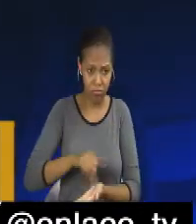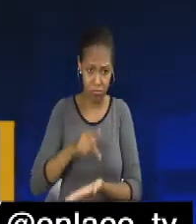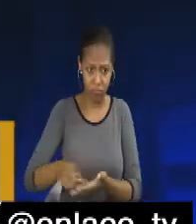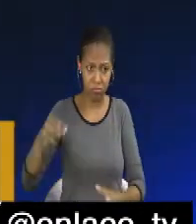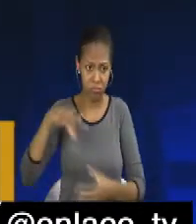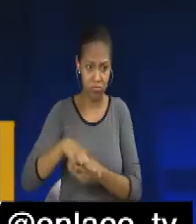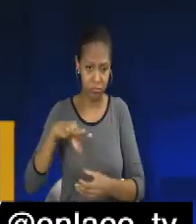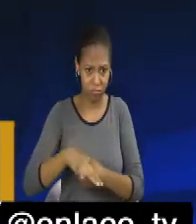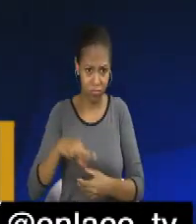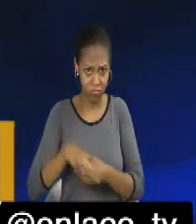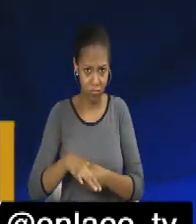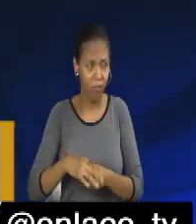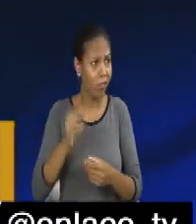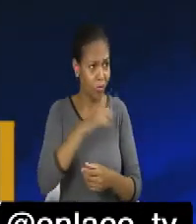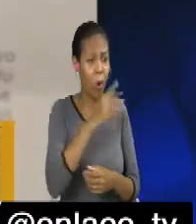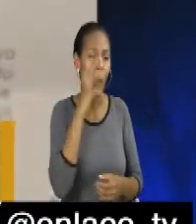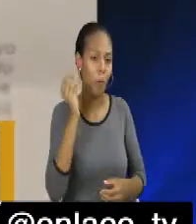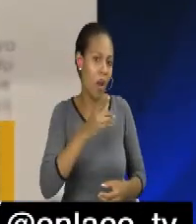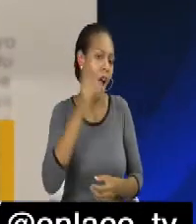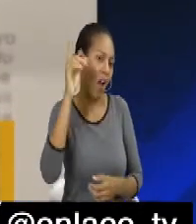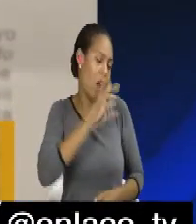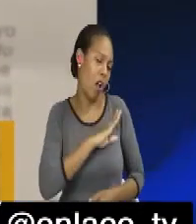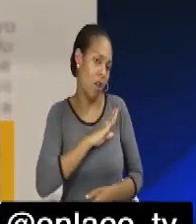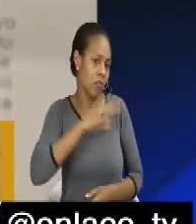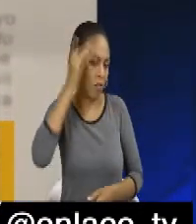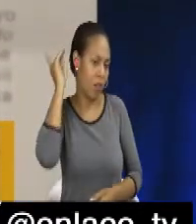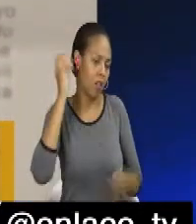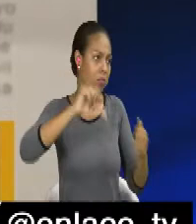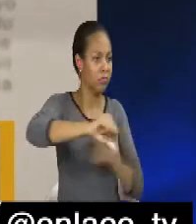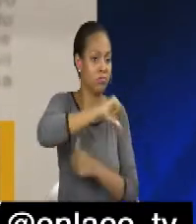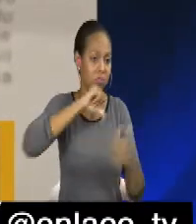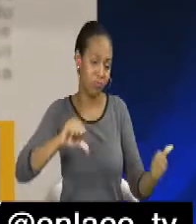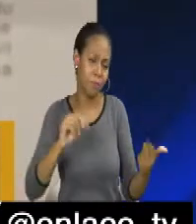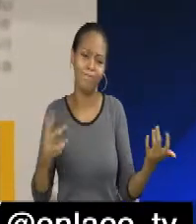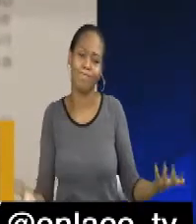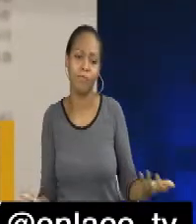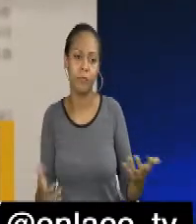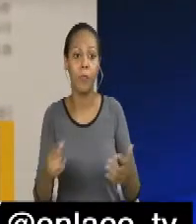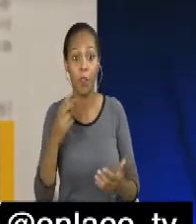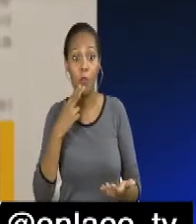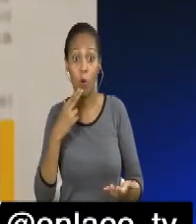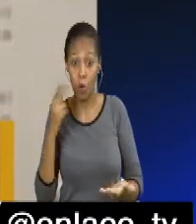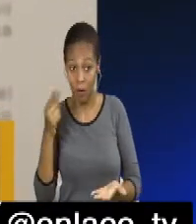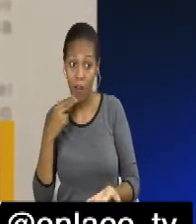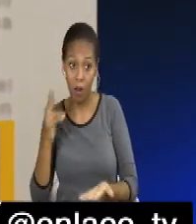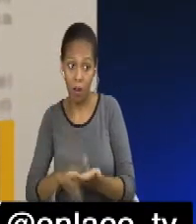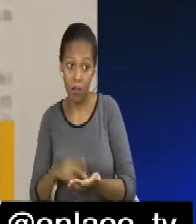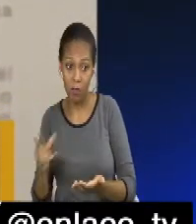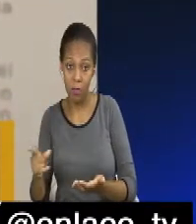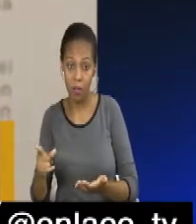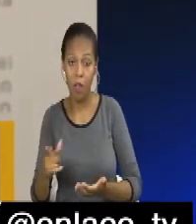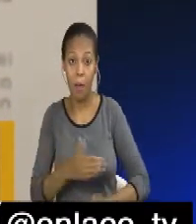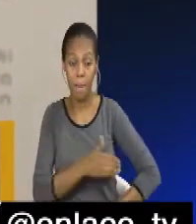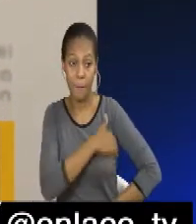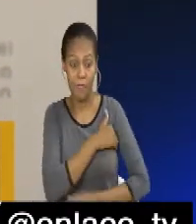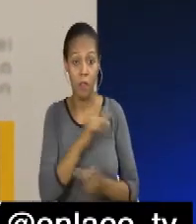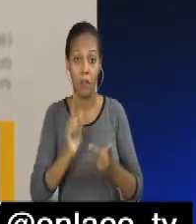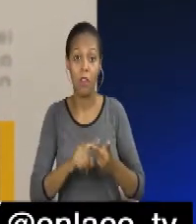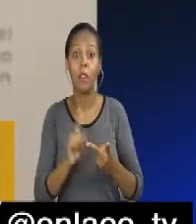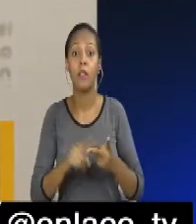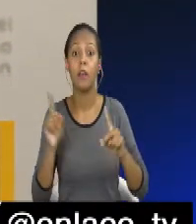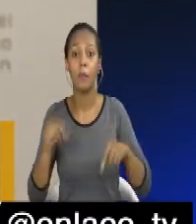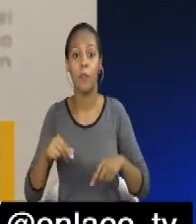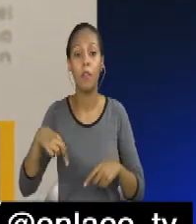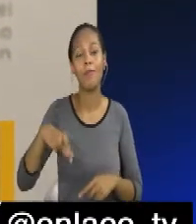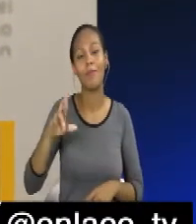referendo de revocatoria del alcalde Darío Echeverry Serrano. El documento, con copia al Ministerio del Interior y la Procuraduría General de la Nación, dice: se